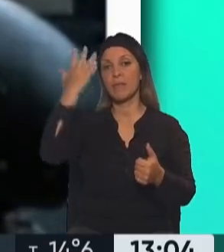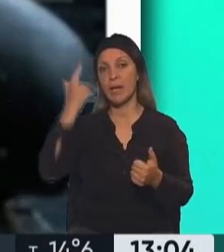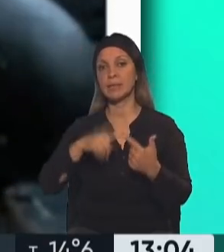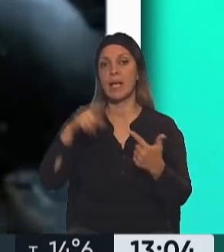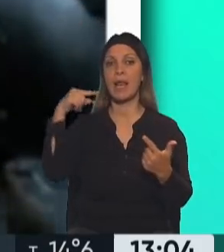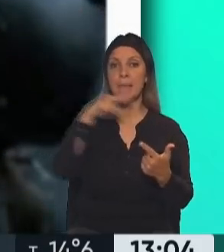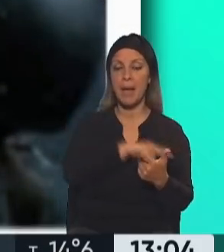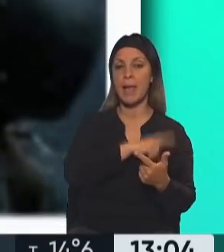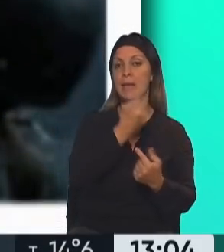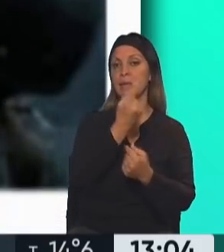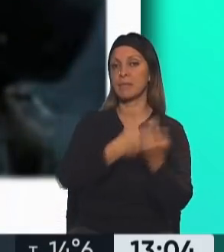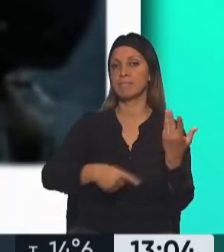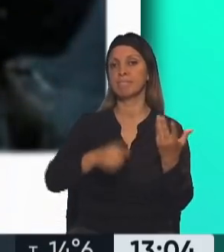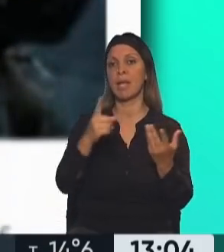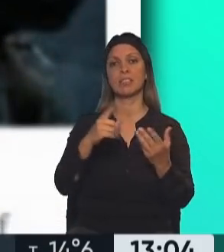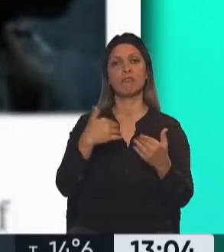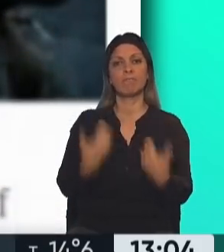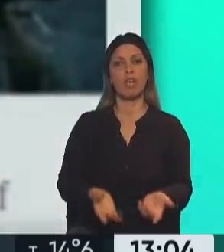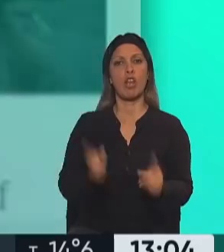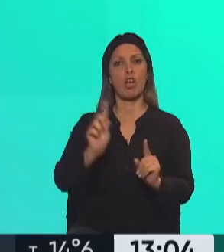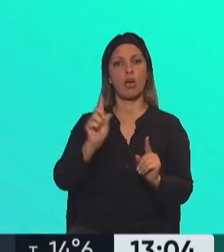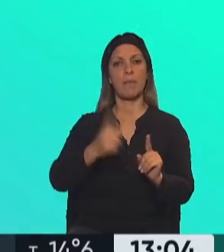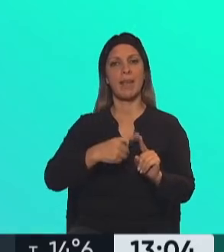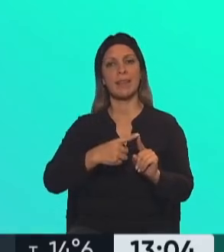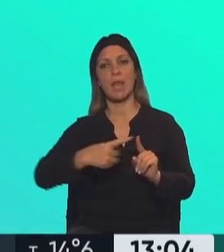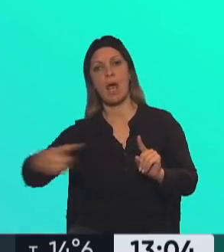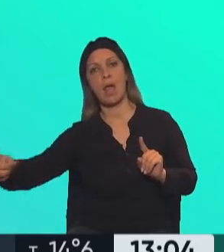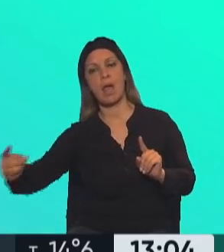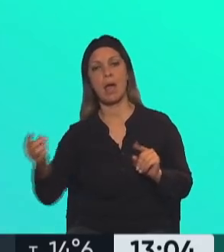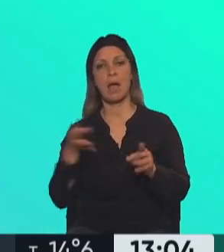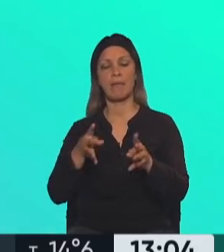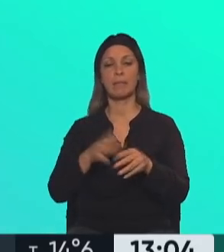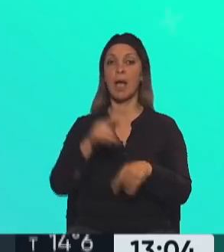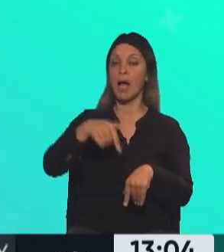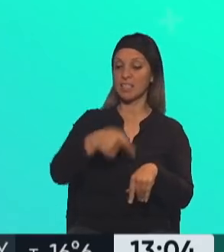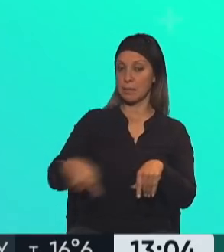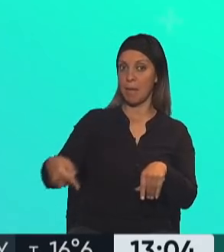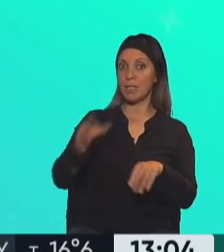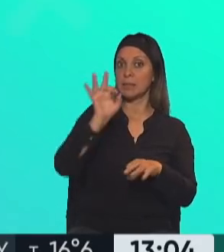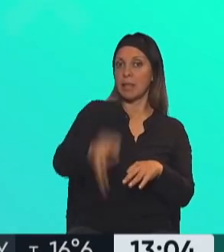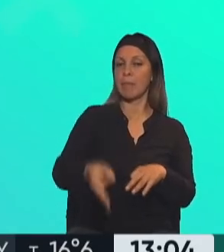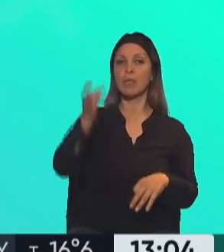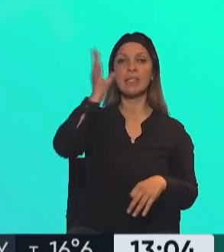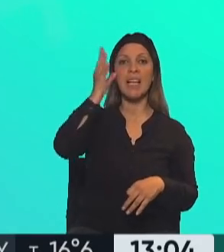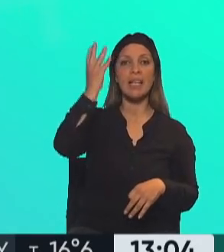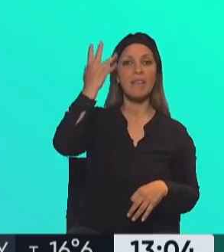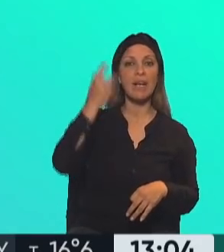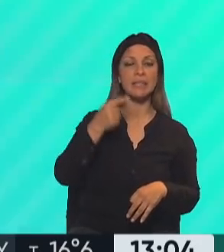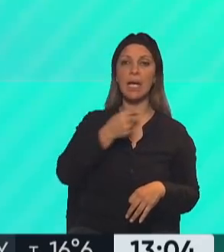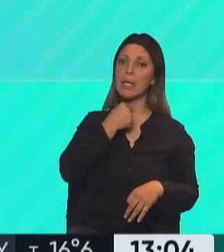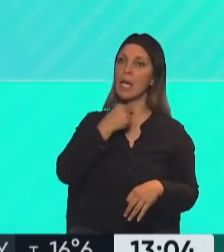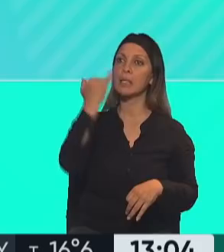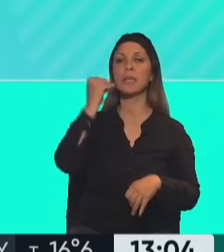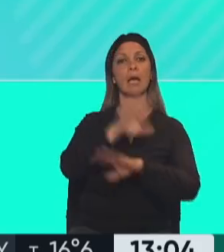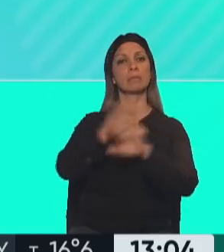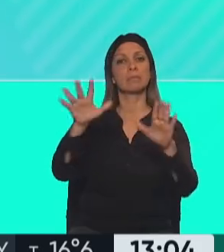les conviene tanto que se alargue el conflicto y esta semana se conoció que Italia y Francia, por ejemplo, están pidiendo un acuerdo y